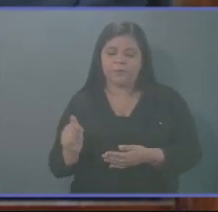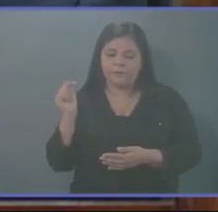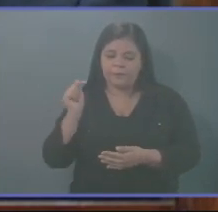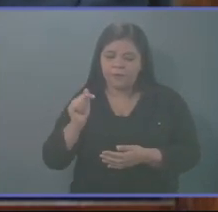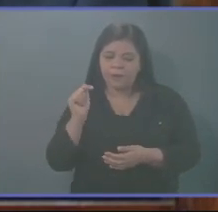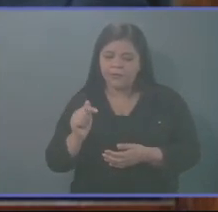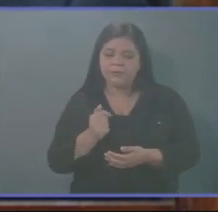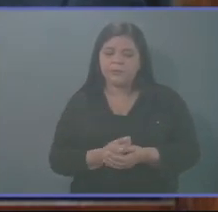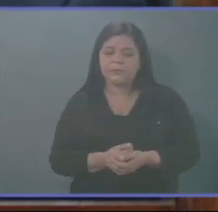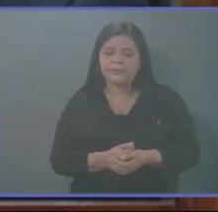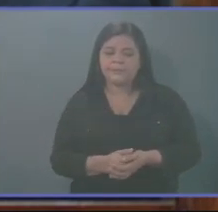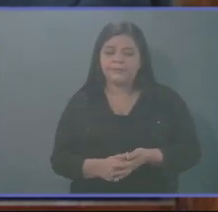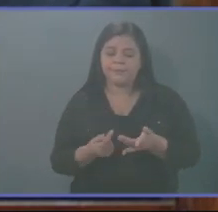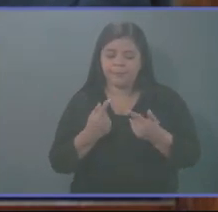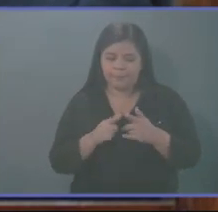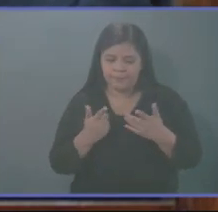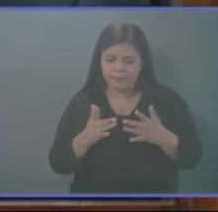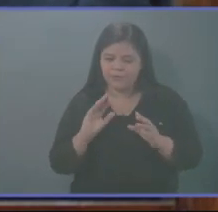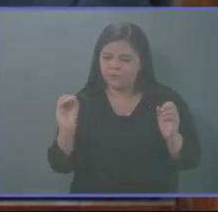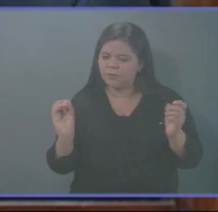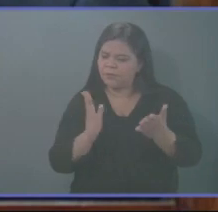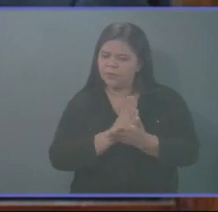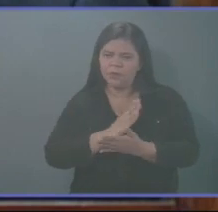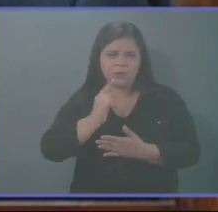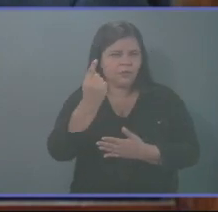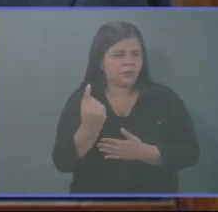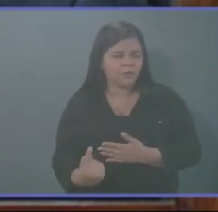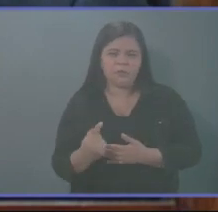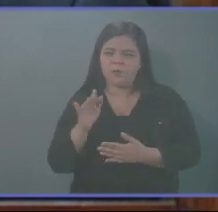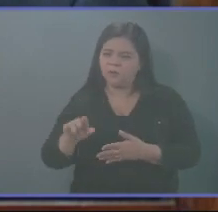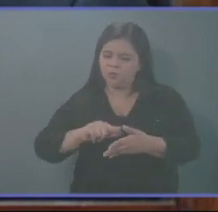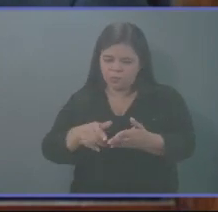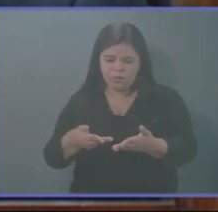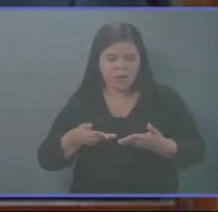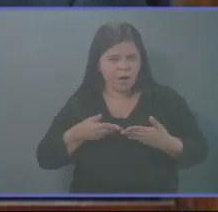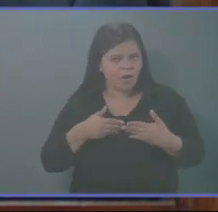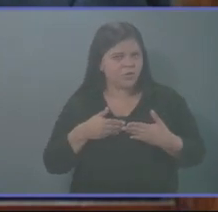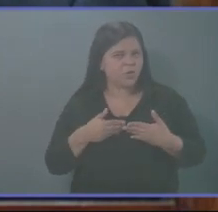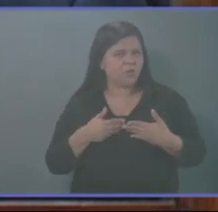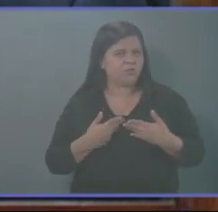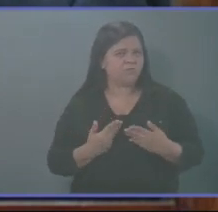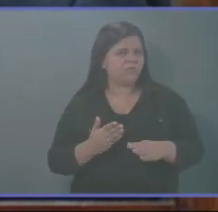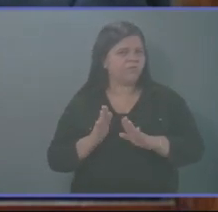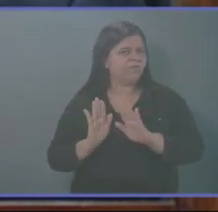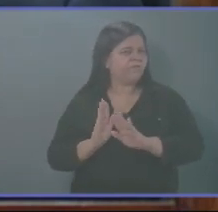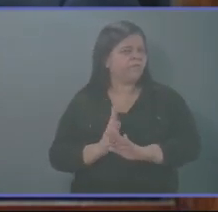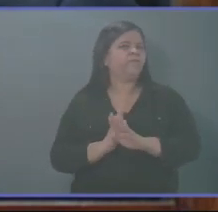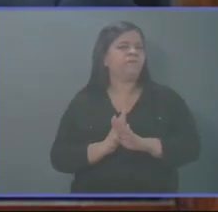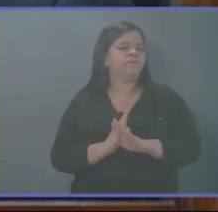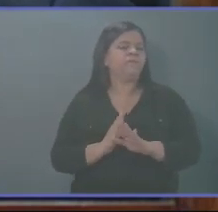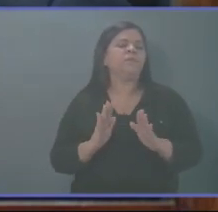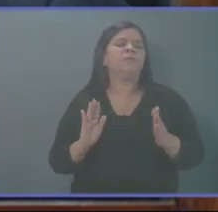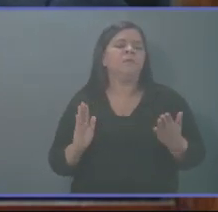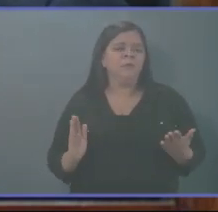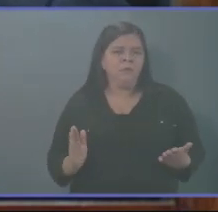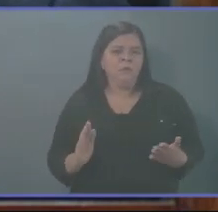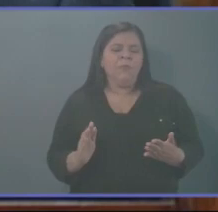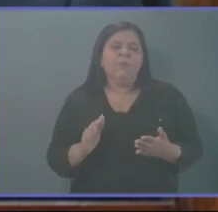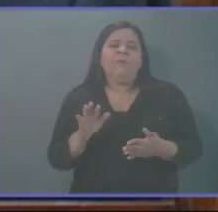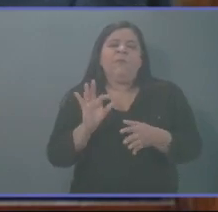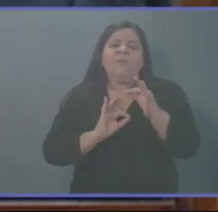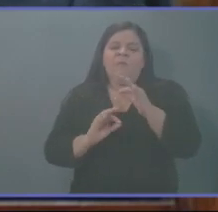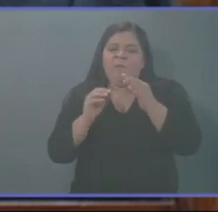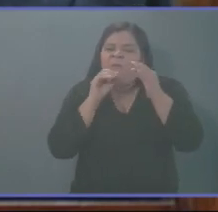se considera que ninguna persona puede verse privada de algún derecho por aplicaciones automáticas y aisladas de presunciones